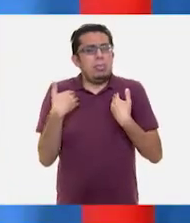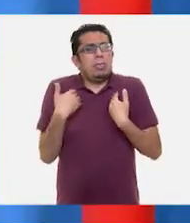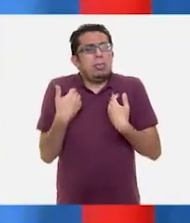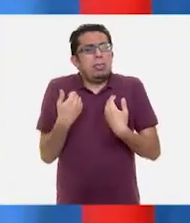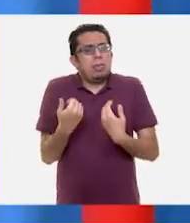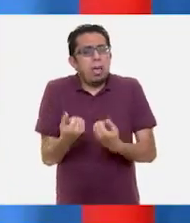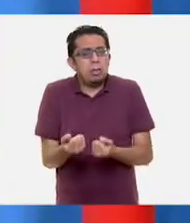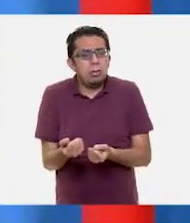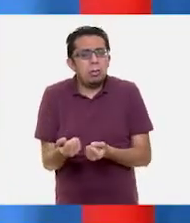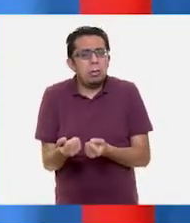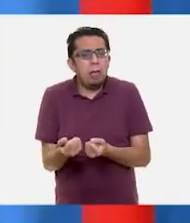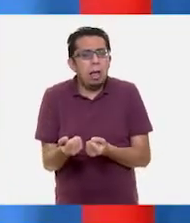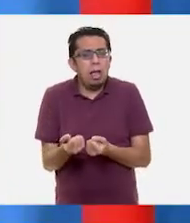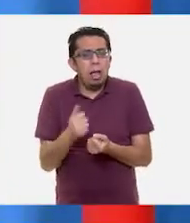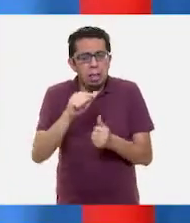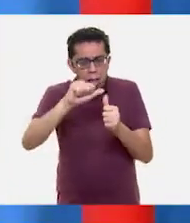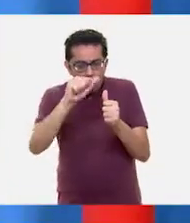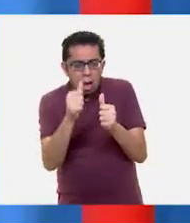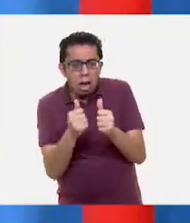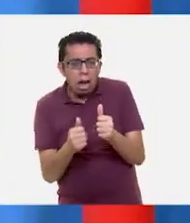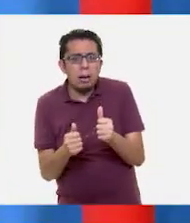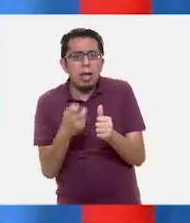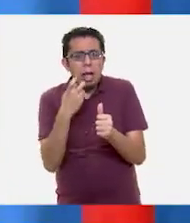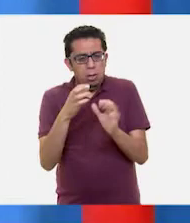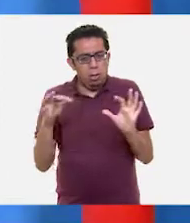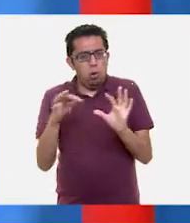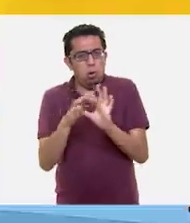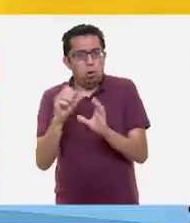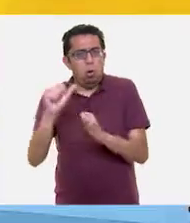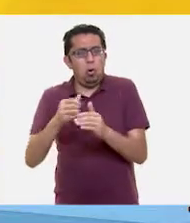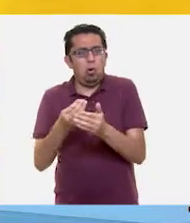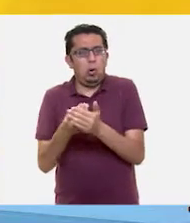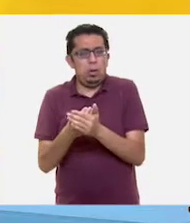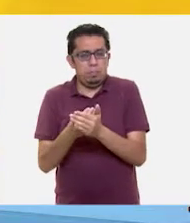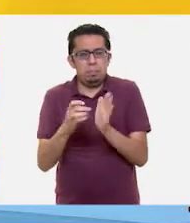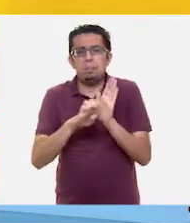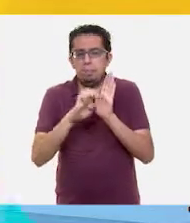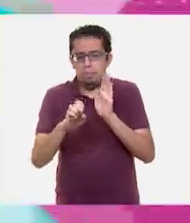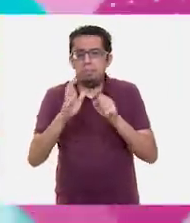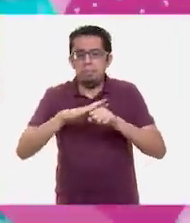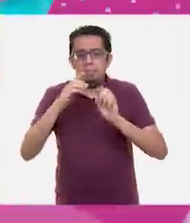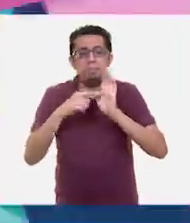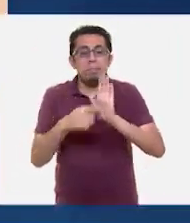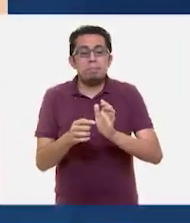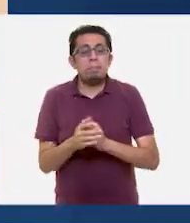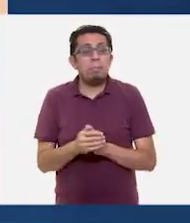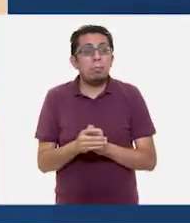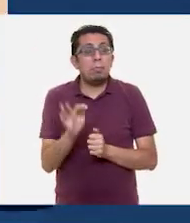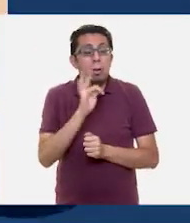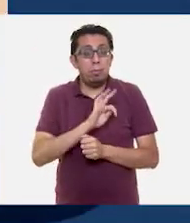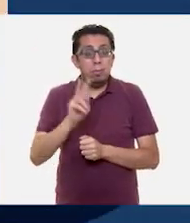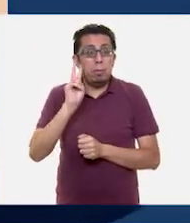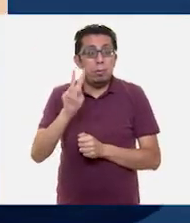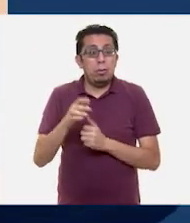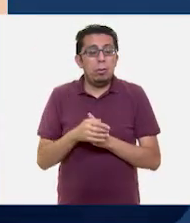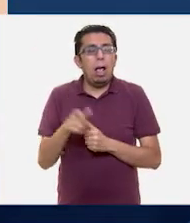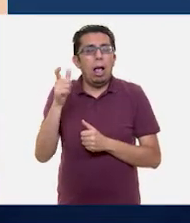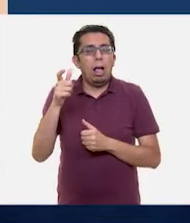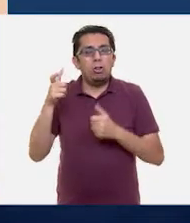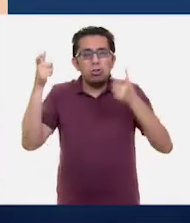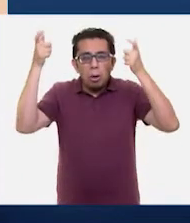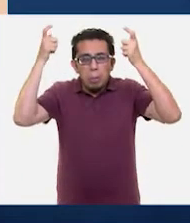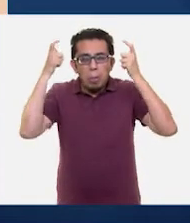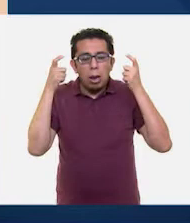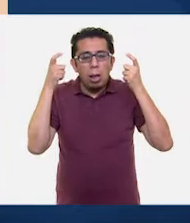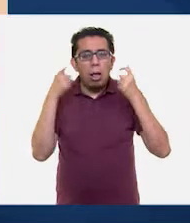tienen todas estas artesanías con la clase de hoy, maestra. Veamos un ejemplo más. Podemos observar cómo algunos